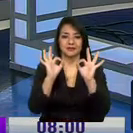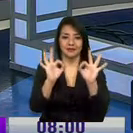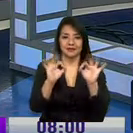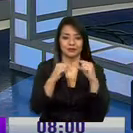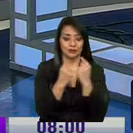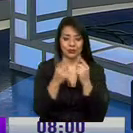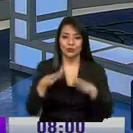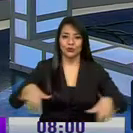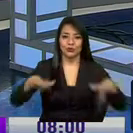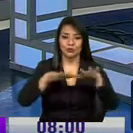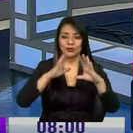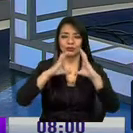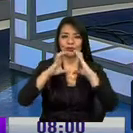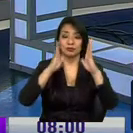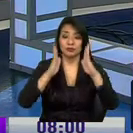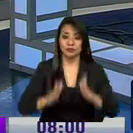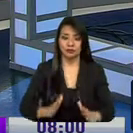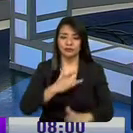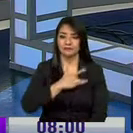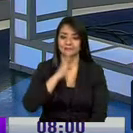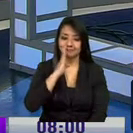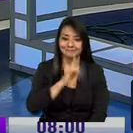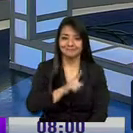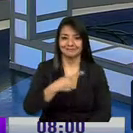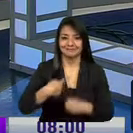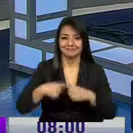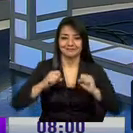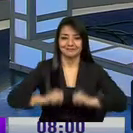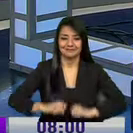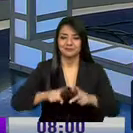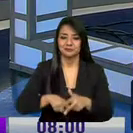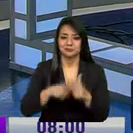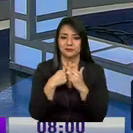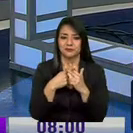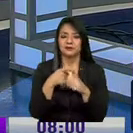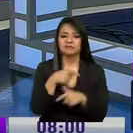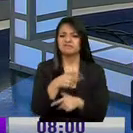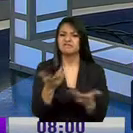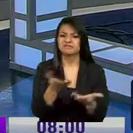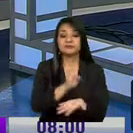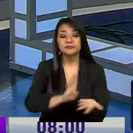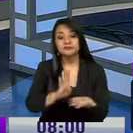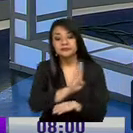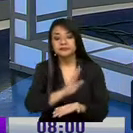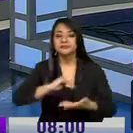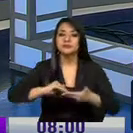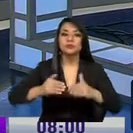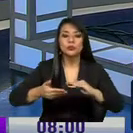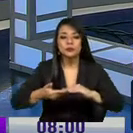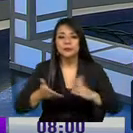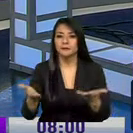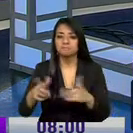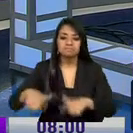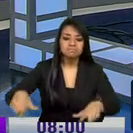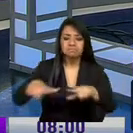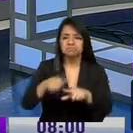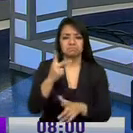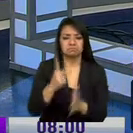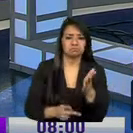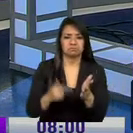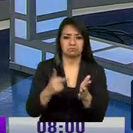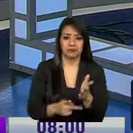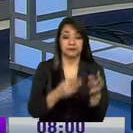grupo de comunicadores dolientes de la ciudad. Para empezar, para ver qué es lo que pasa ahí en su barrio, en su comunidad, en su sector, para nosotros